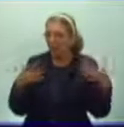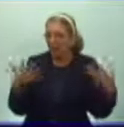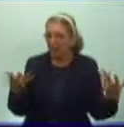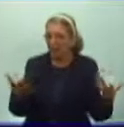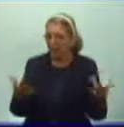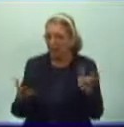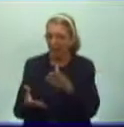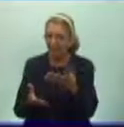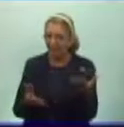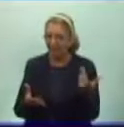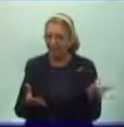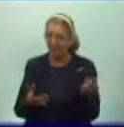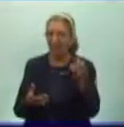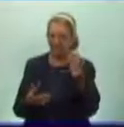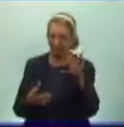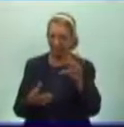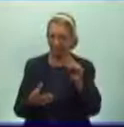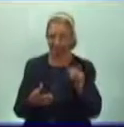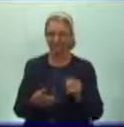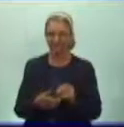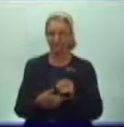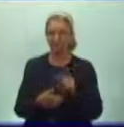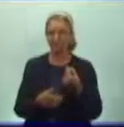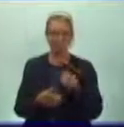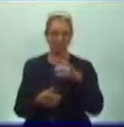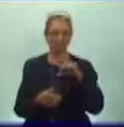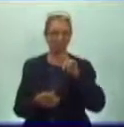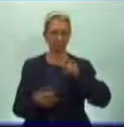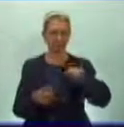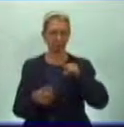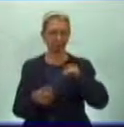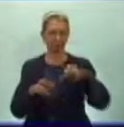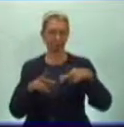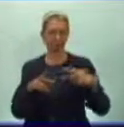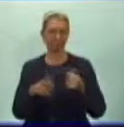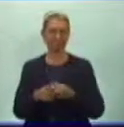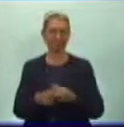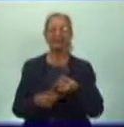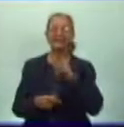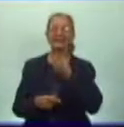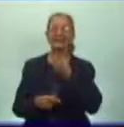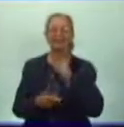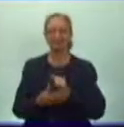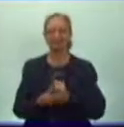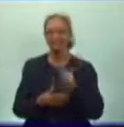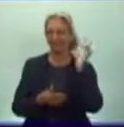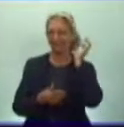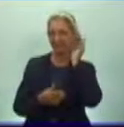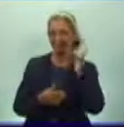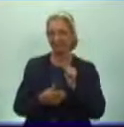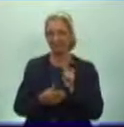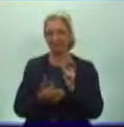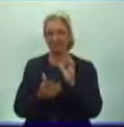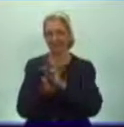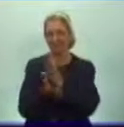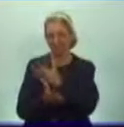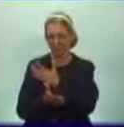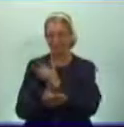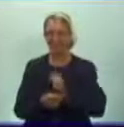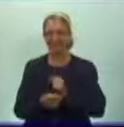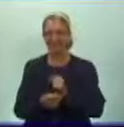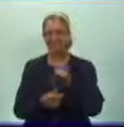también. Vamos a decirlo. Yo lo voy a decir y ustedes lo van a repetir. Enero, febrero,